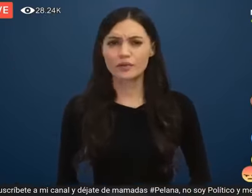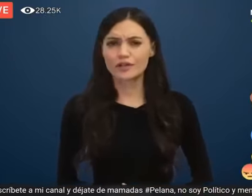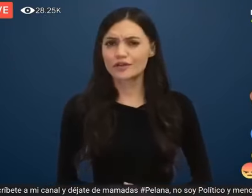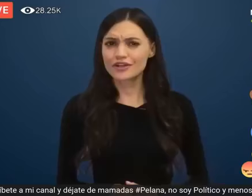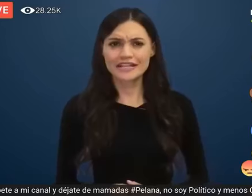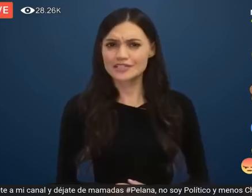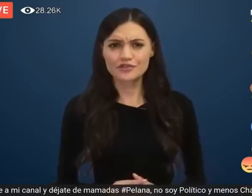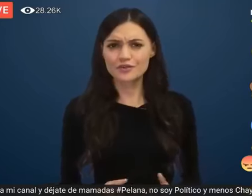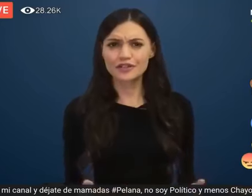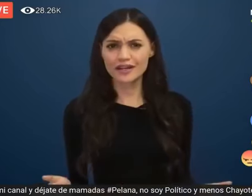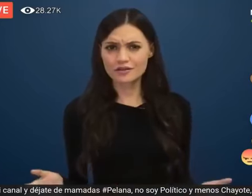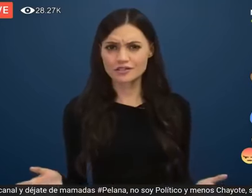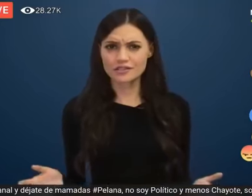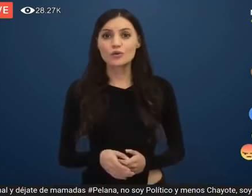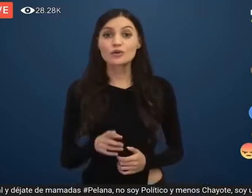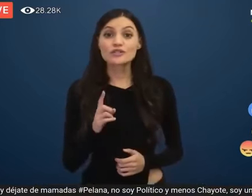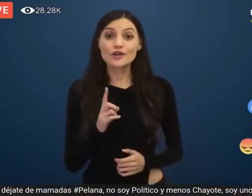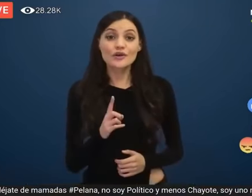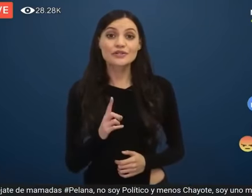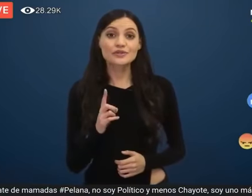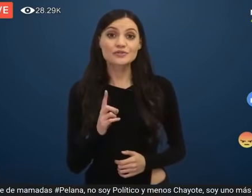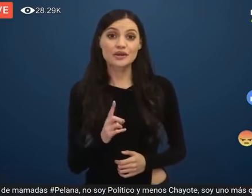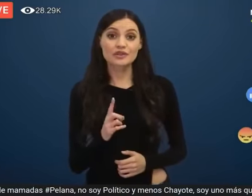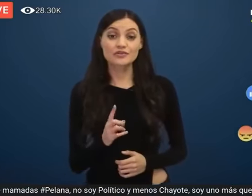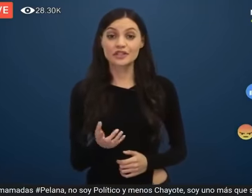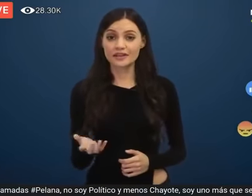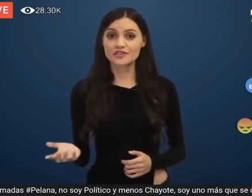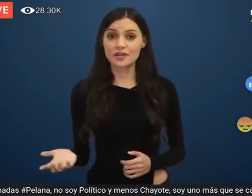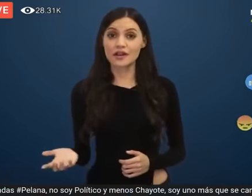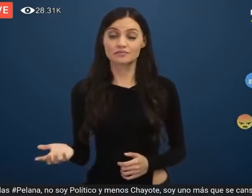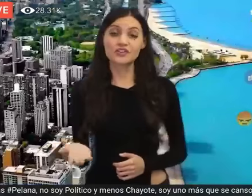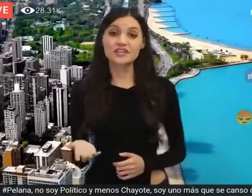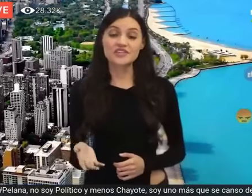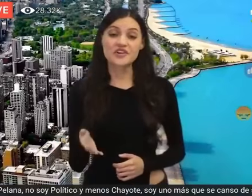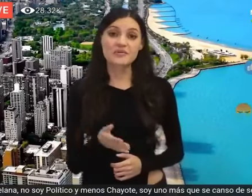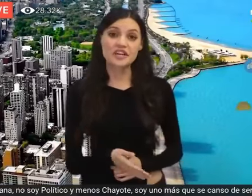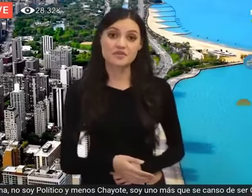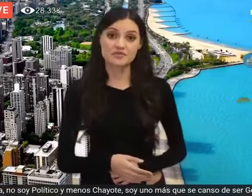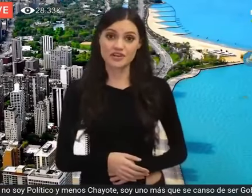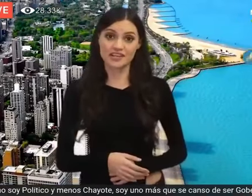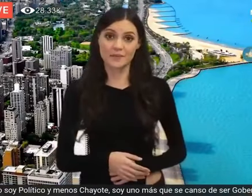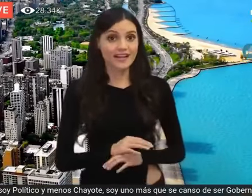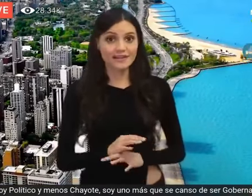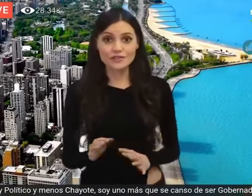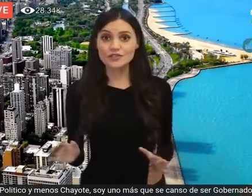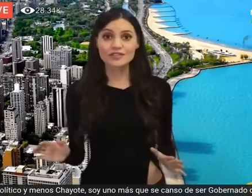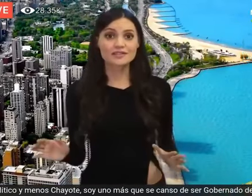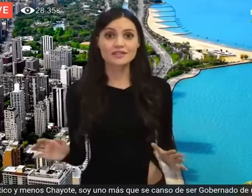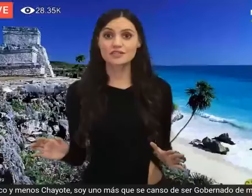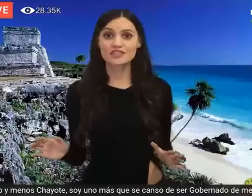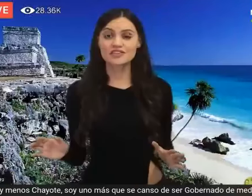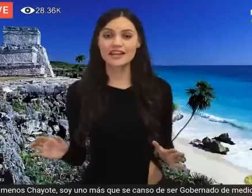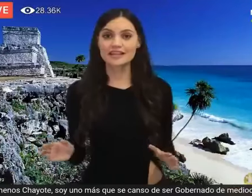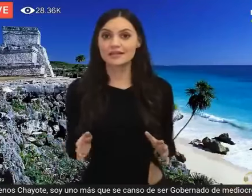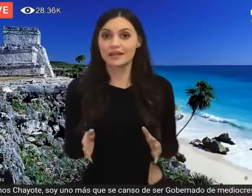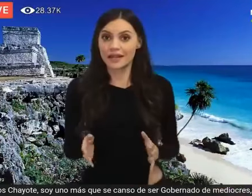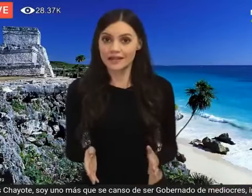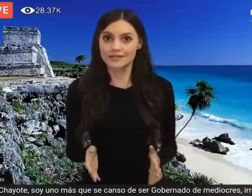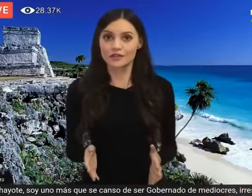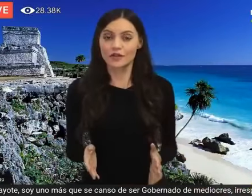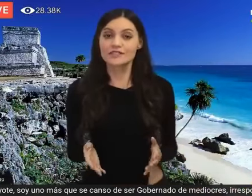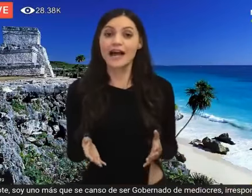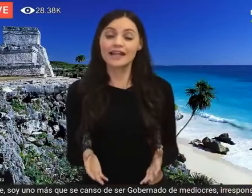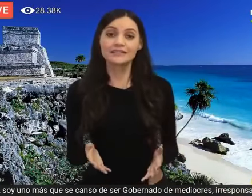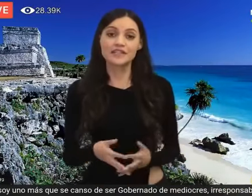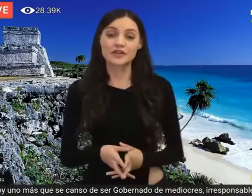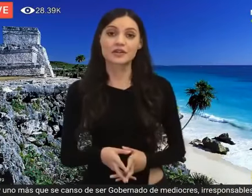311.279 pesos. Pero no creas que fue muy lejos. Uno solo de sus vuelos fue internacional, con dirección a Miami, Florida. El resto son destinos nacionales y